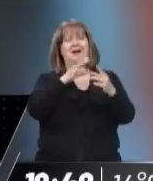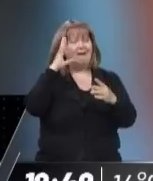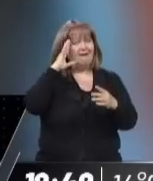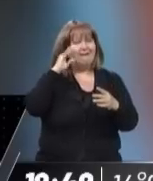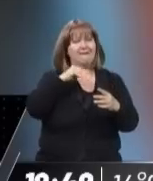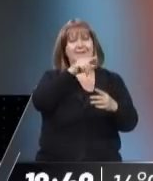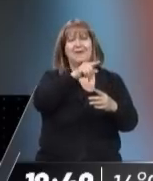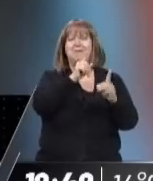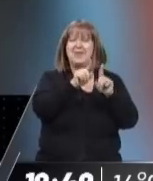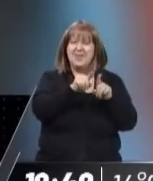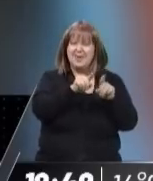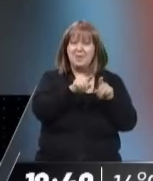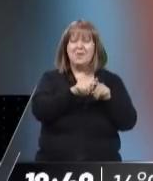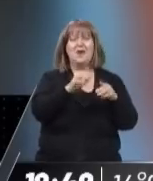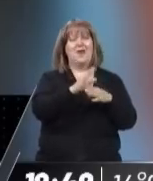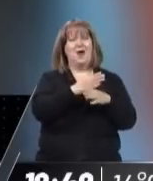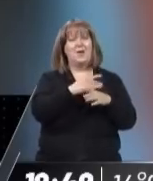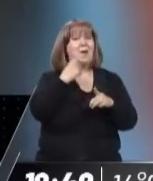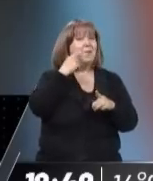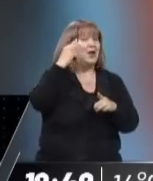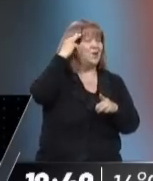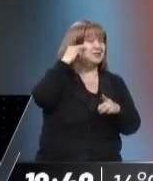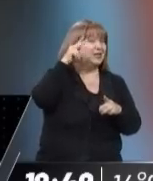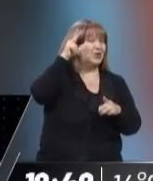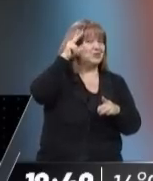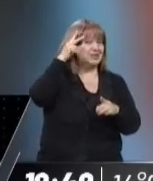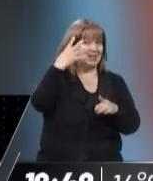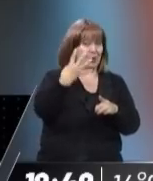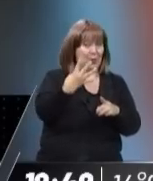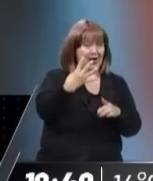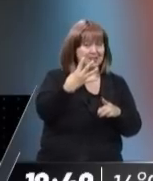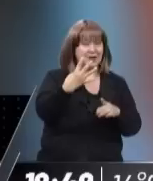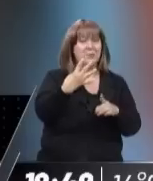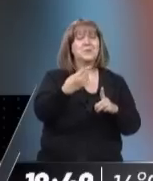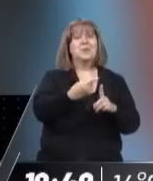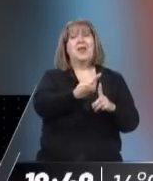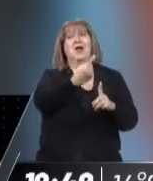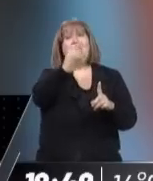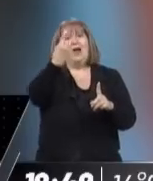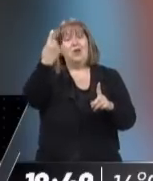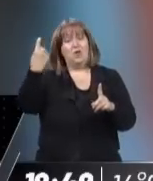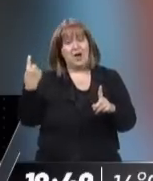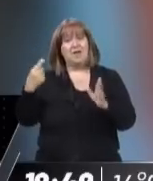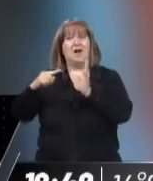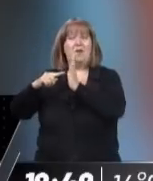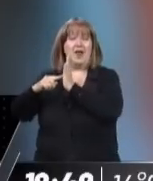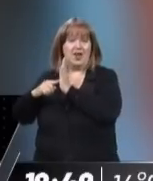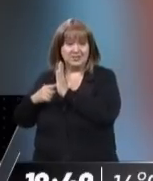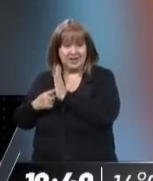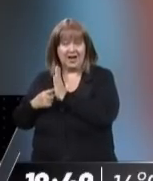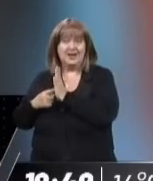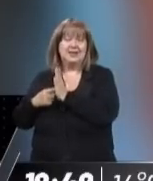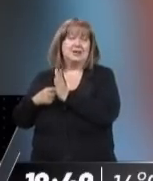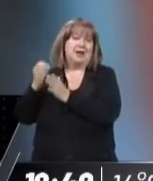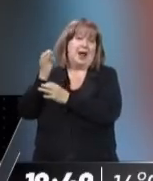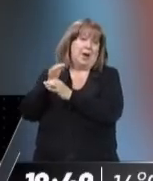sale esto, está del 1984, que él viaja a Buenos Aires, decide empezar a ser más profesional la carrera y además tener otra oportunidad, porque como siempre